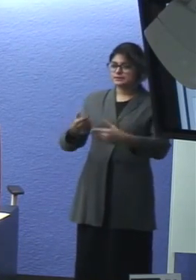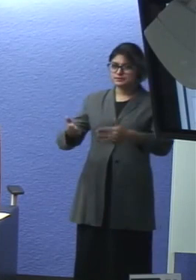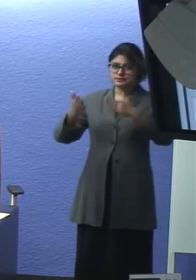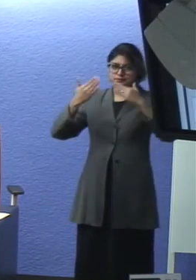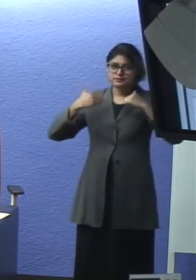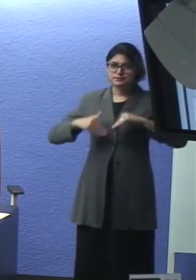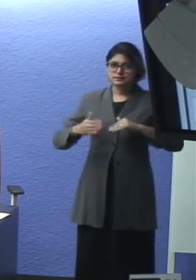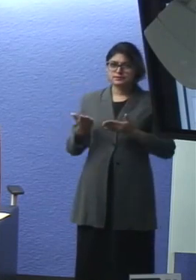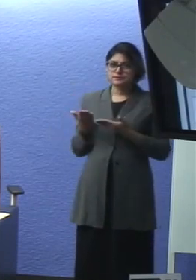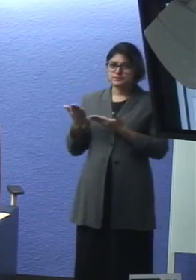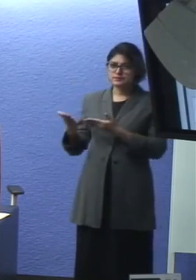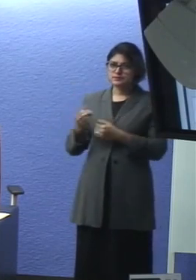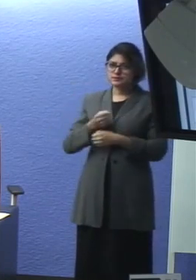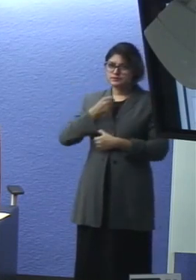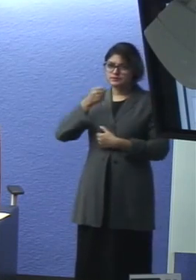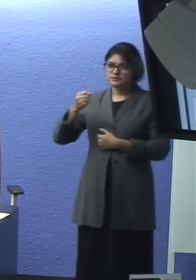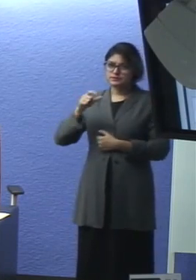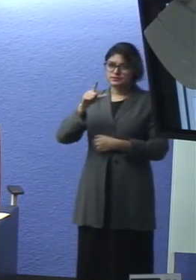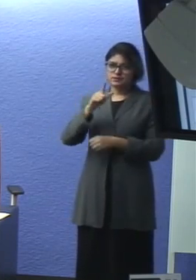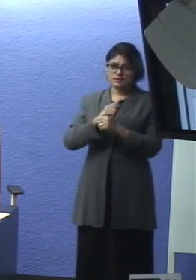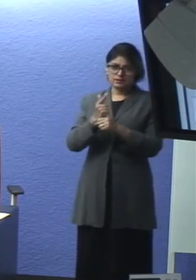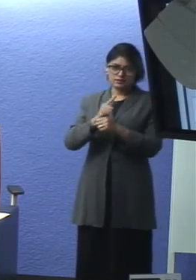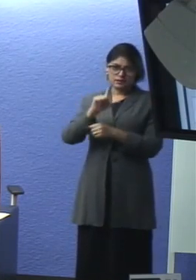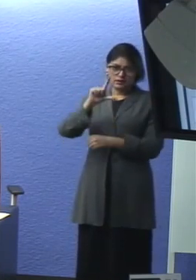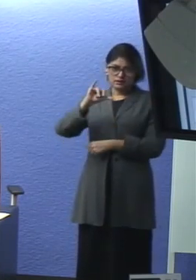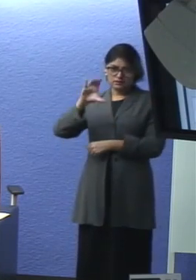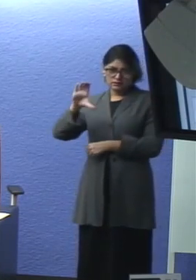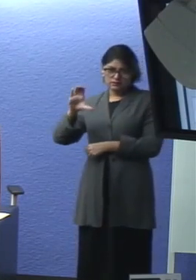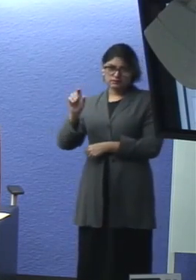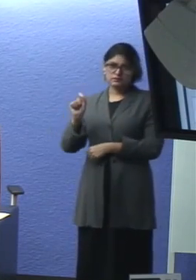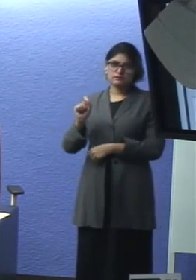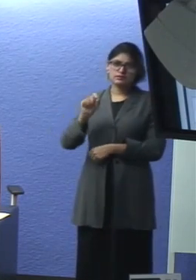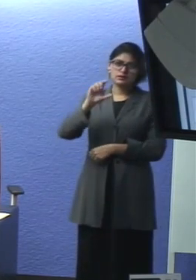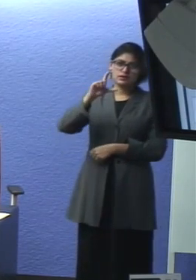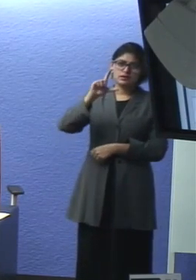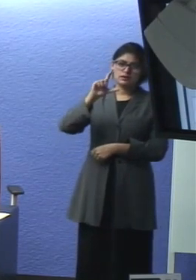siguiente ponente es el licenciado Enrique Vázquez Quirós.